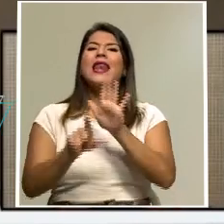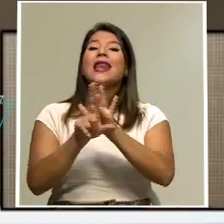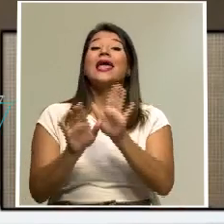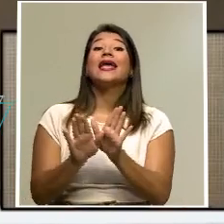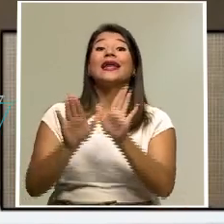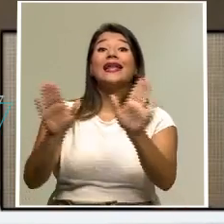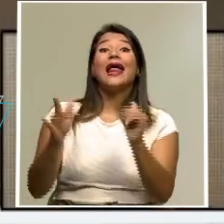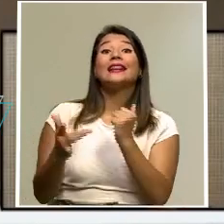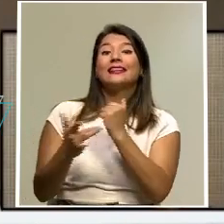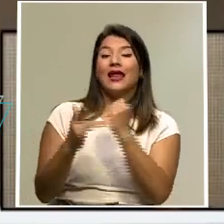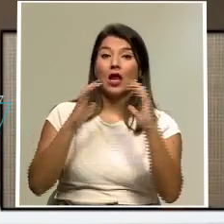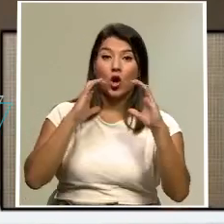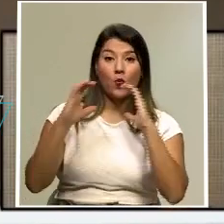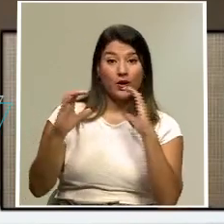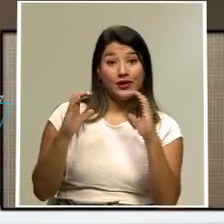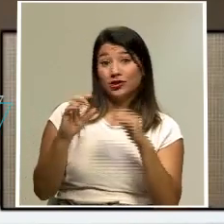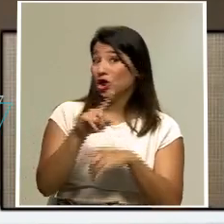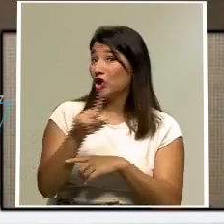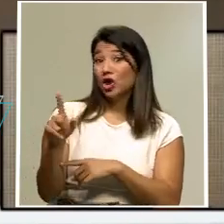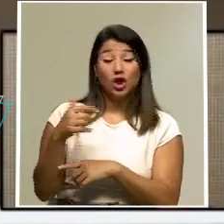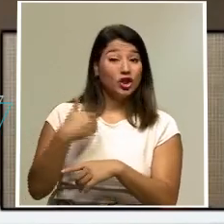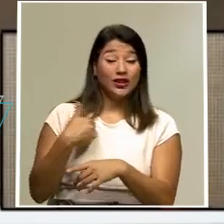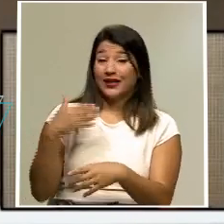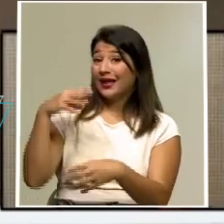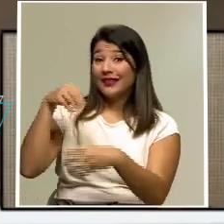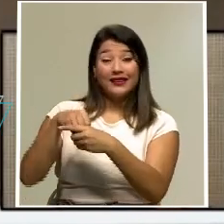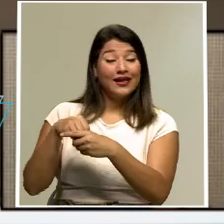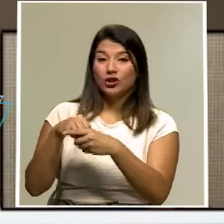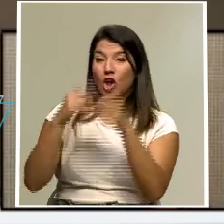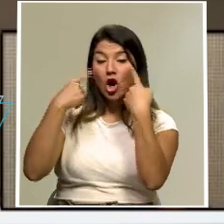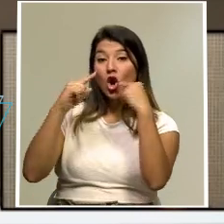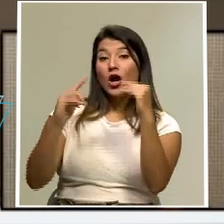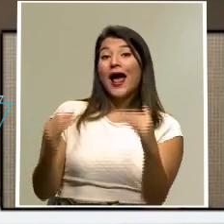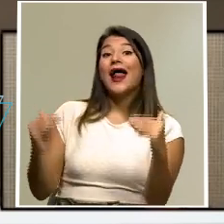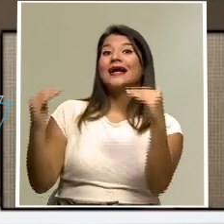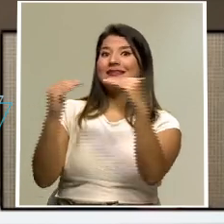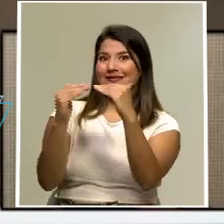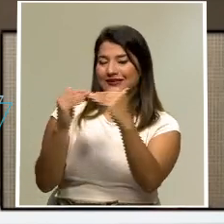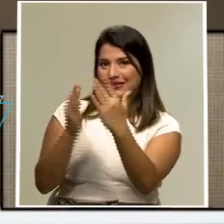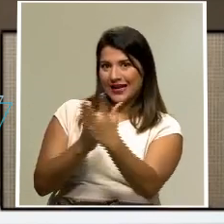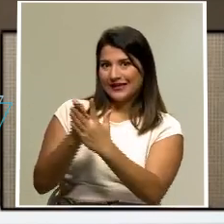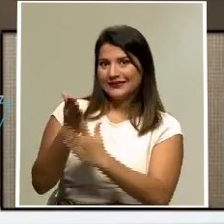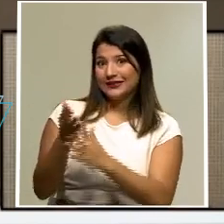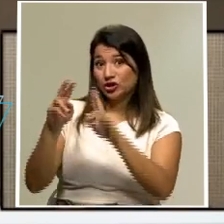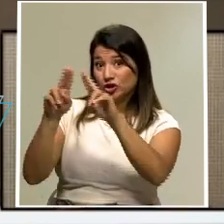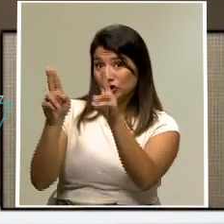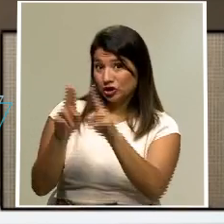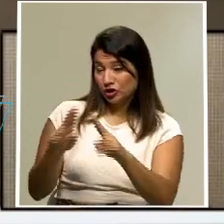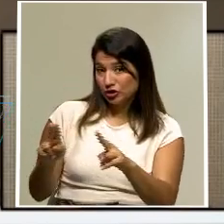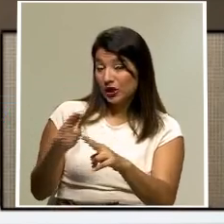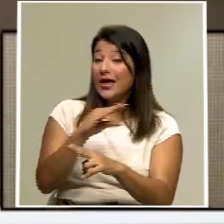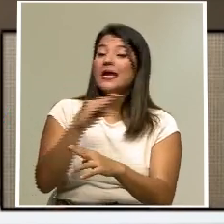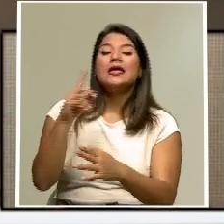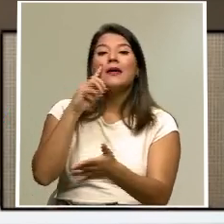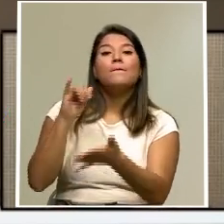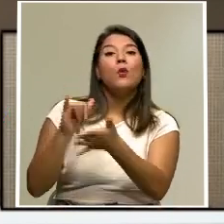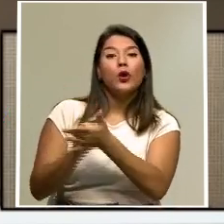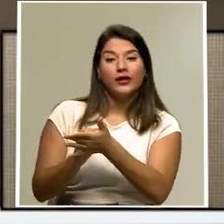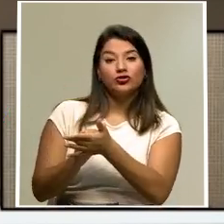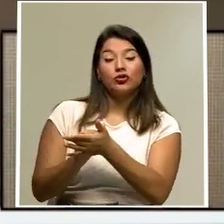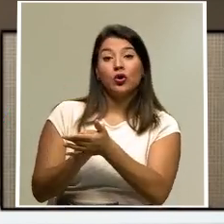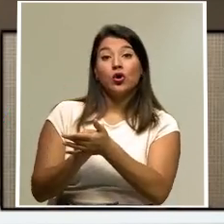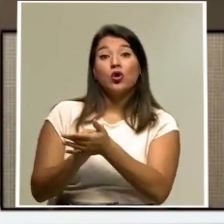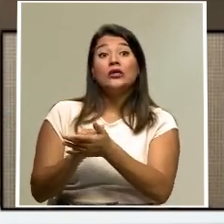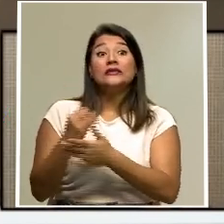de Telecomunicaciones no contempla la alfabetización digital entre sus objetivos y por ello, el